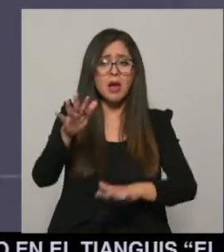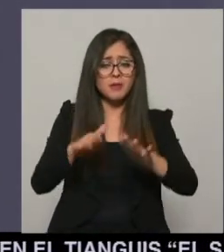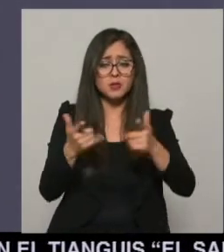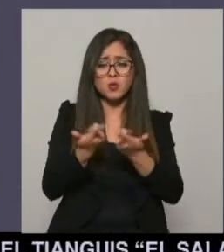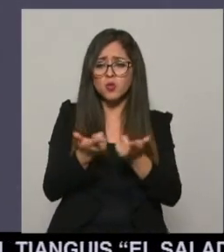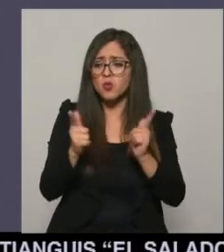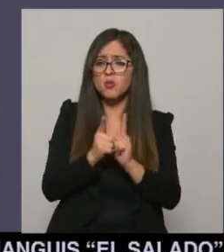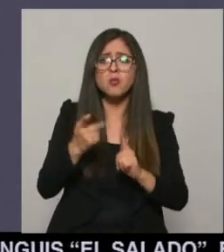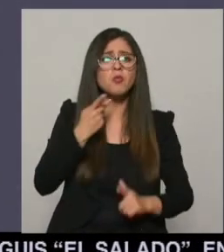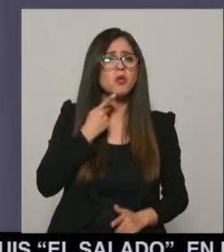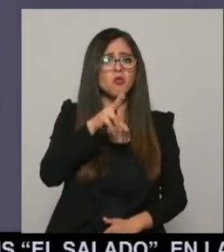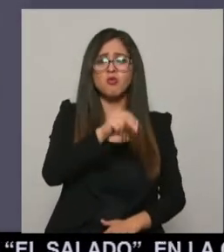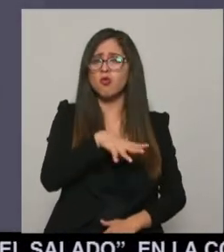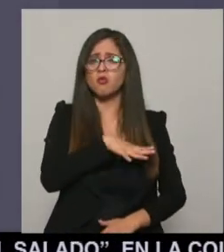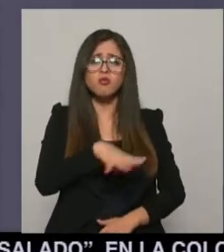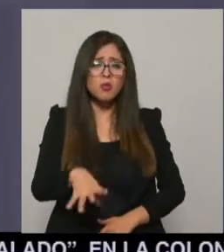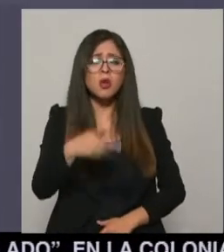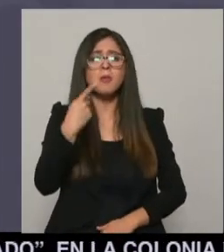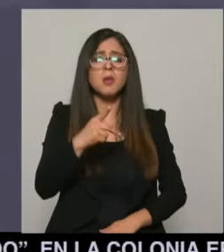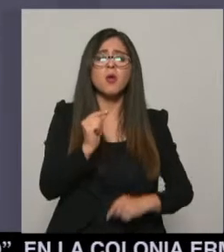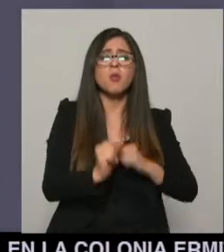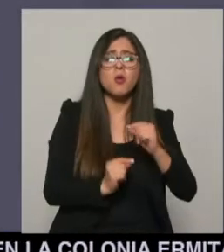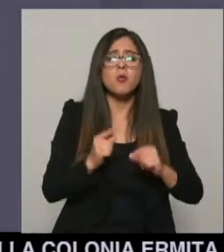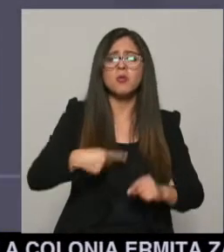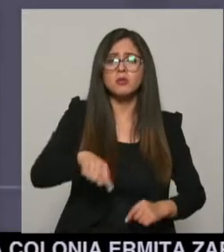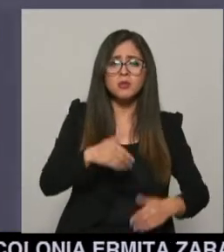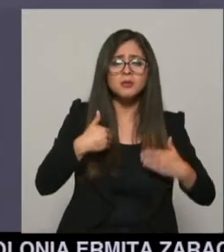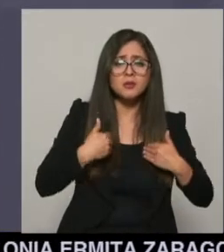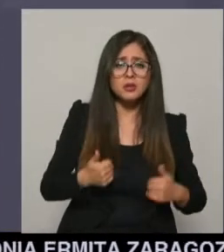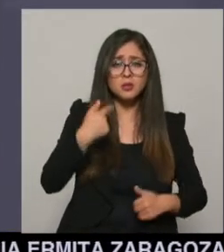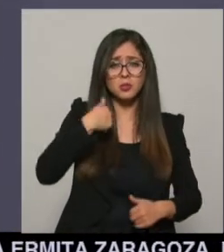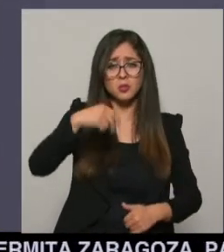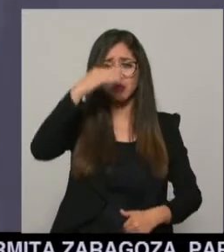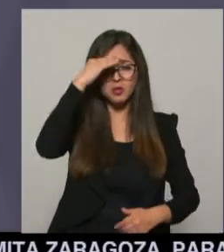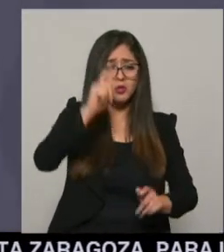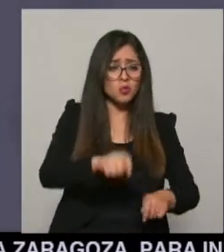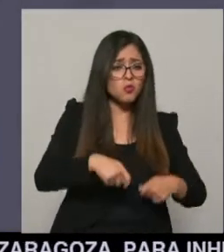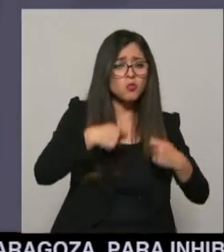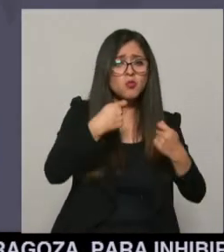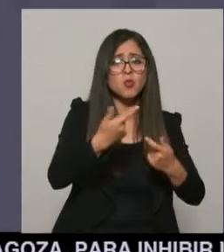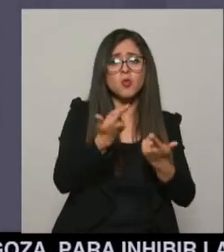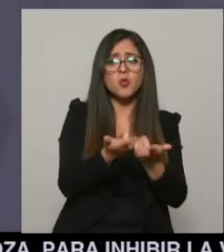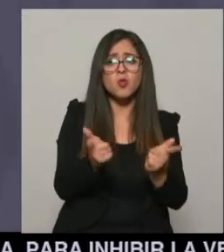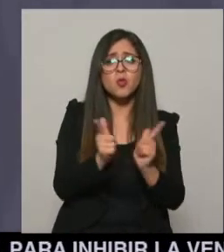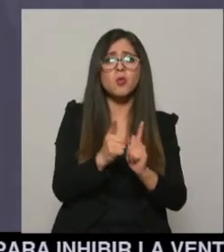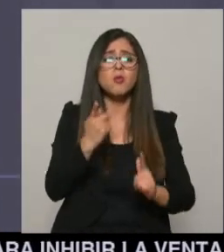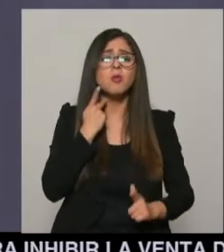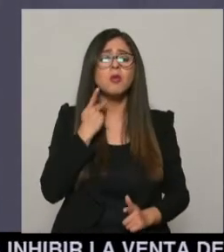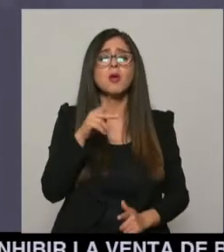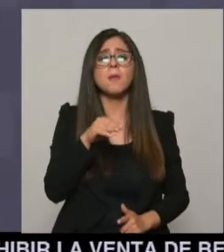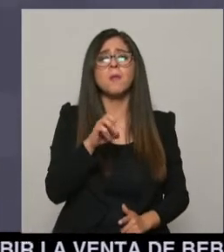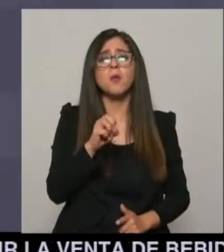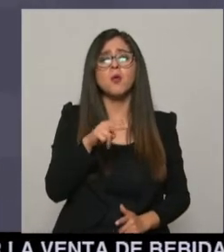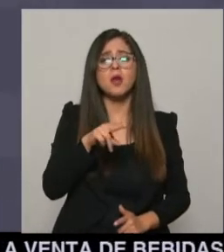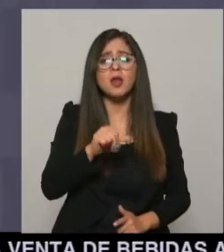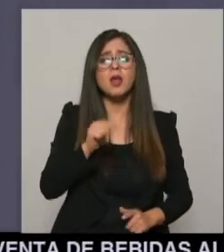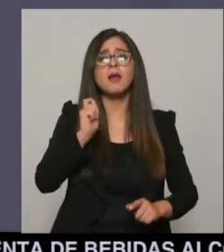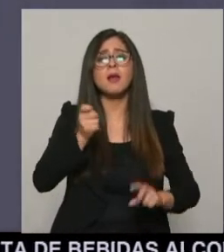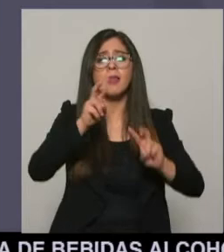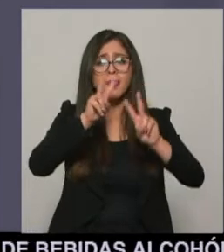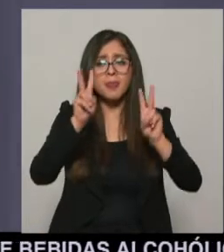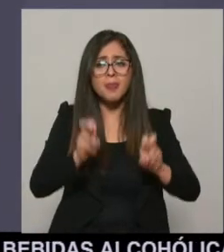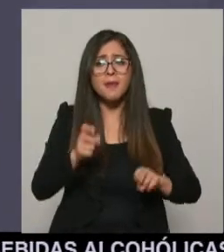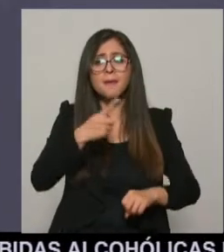ahora ya hay sensibilidad, más por argumentos jurídicos, no es una concesión graciosa esta de Morena del tema de la Junta de Coordinación Política, ni el